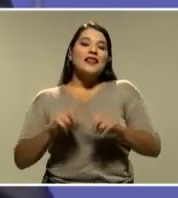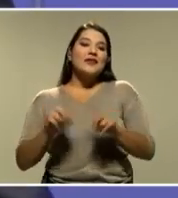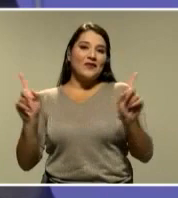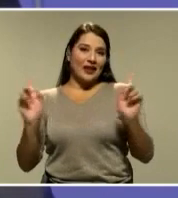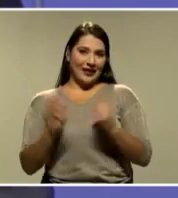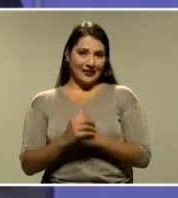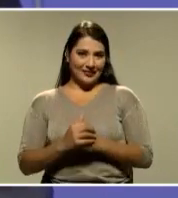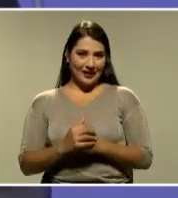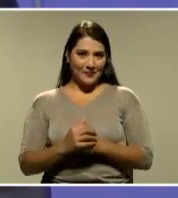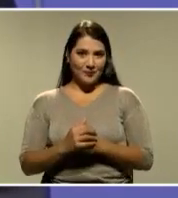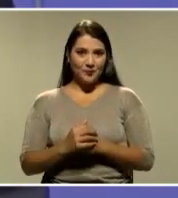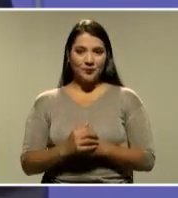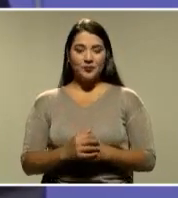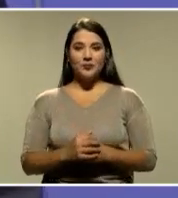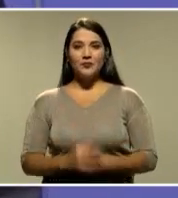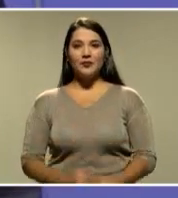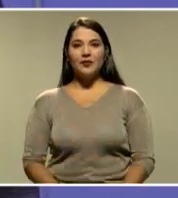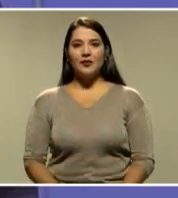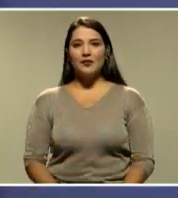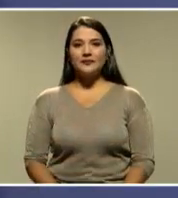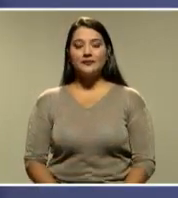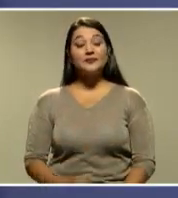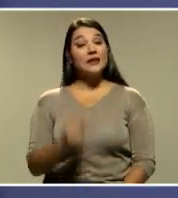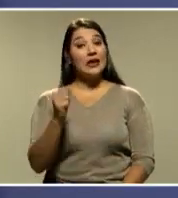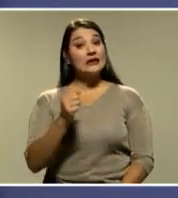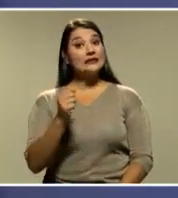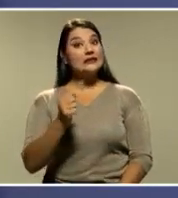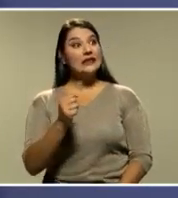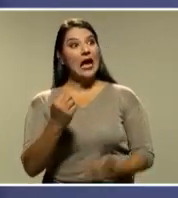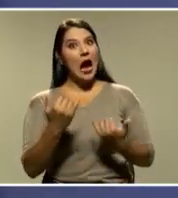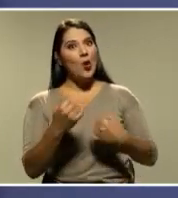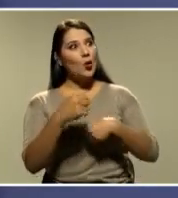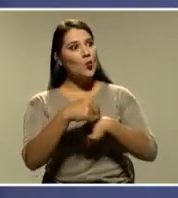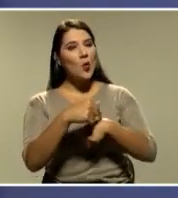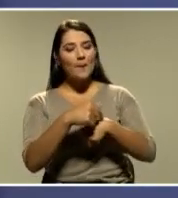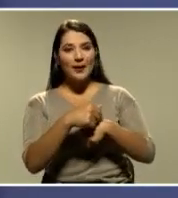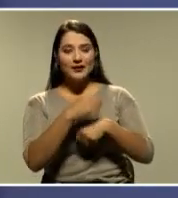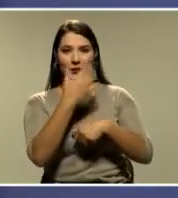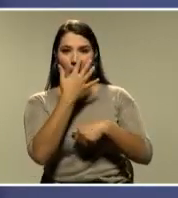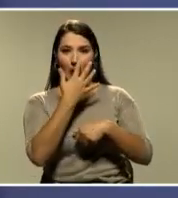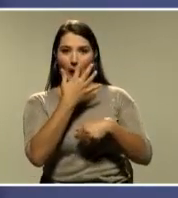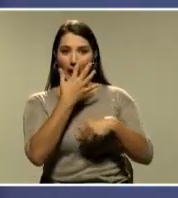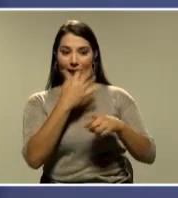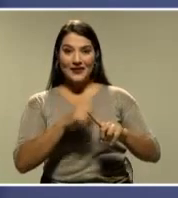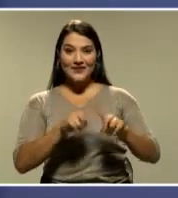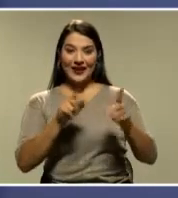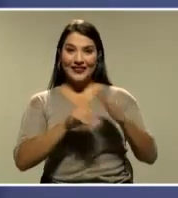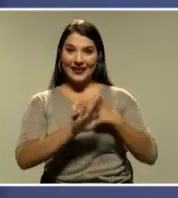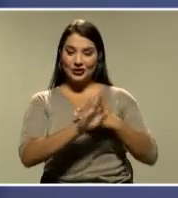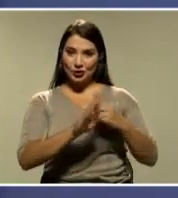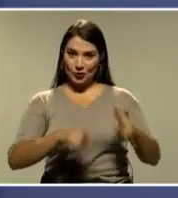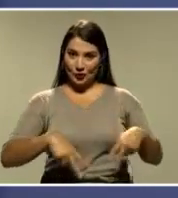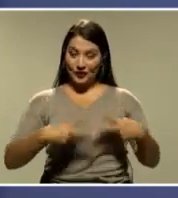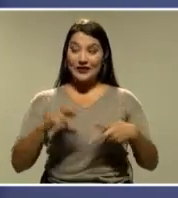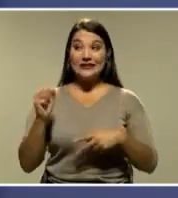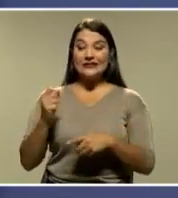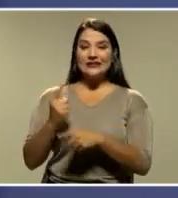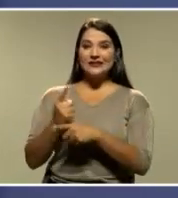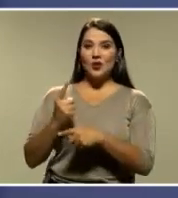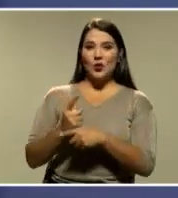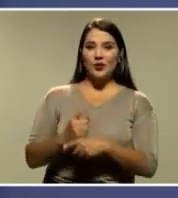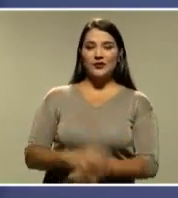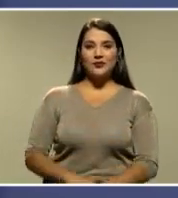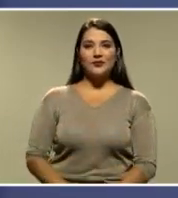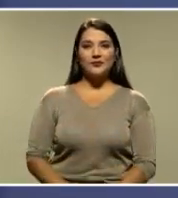hasta ahora mi paso por el periodismo. Sí, es un momento bisagra en su vida, anticipo, ¿verdad? Sí, sí.